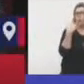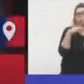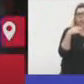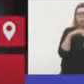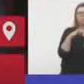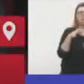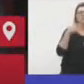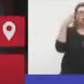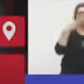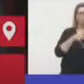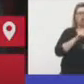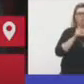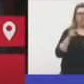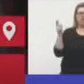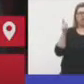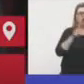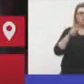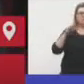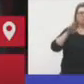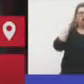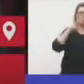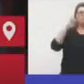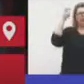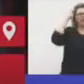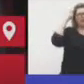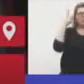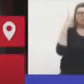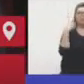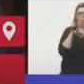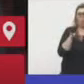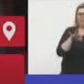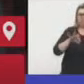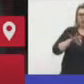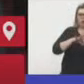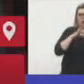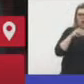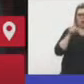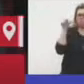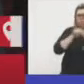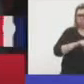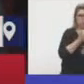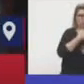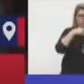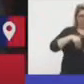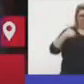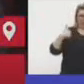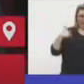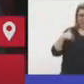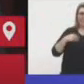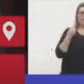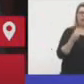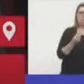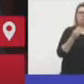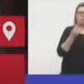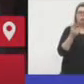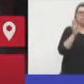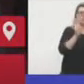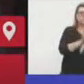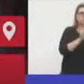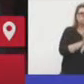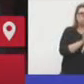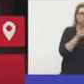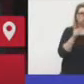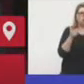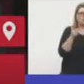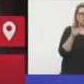estaba de acuerdo cuando se nombraron por decreto, para poder llegar a la corte, los votaron los peronistas y los kirchneristas en el Senado. Sin duda.